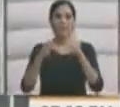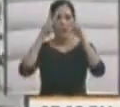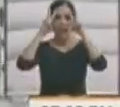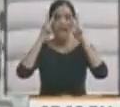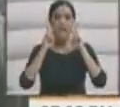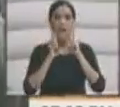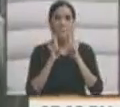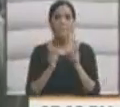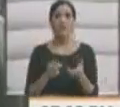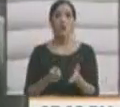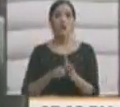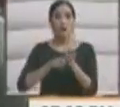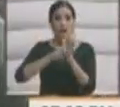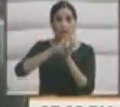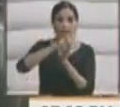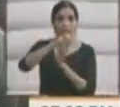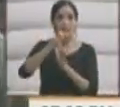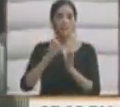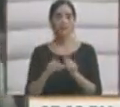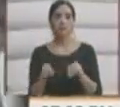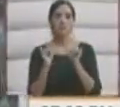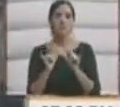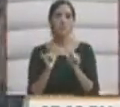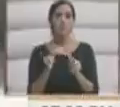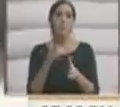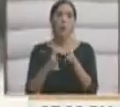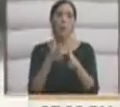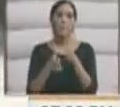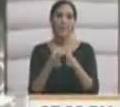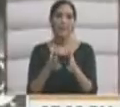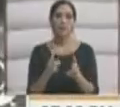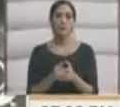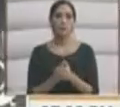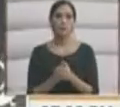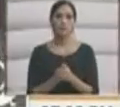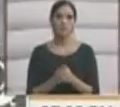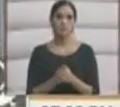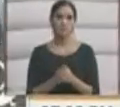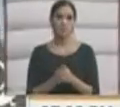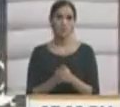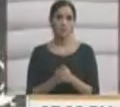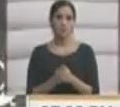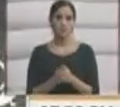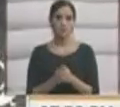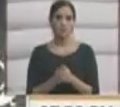de la escalera, de los mismos metros, pues los vagones.